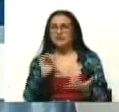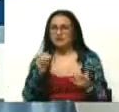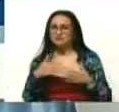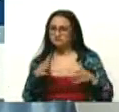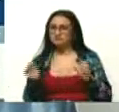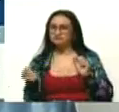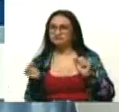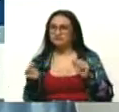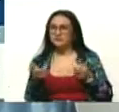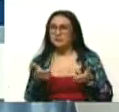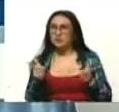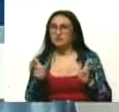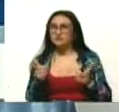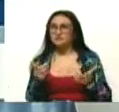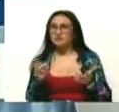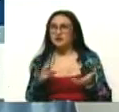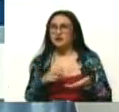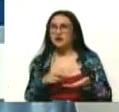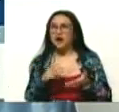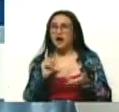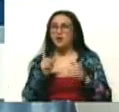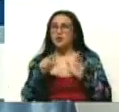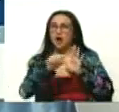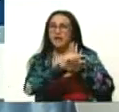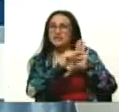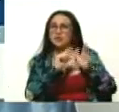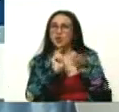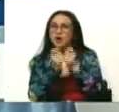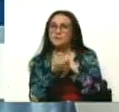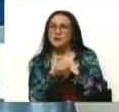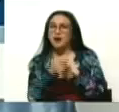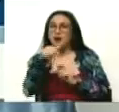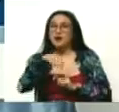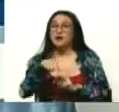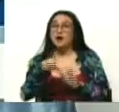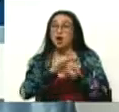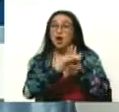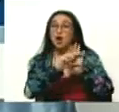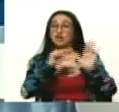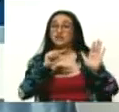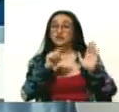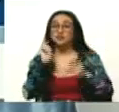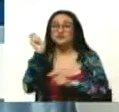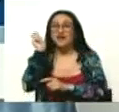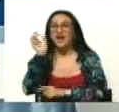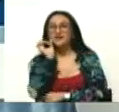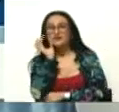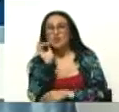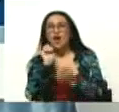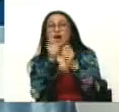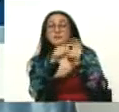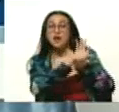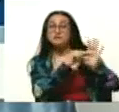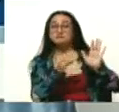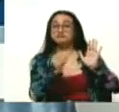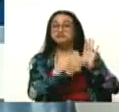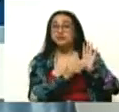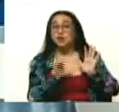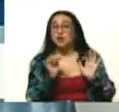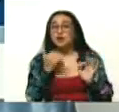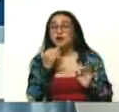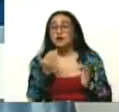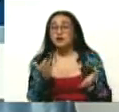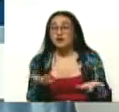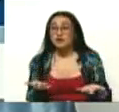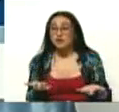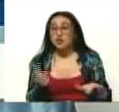Si es posible enmendar algún artículo de la Constitución de la República Bolivariana de Venezuela y en su defecto de manera